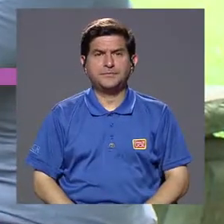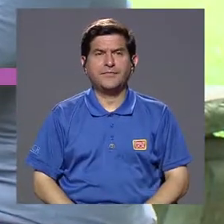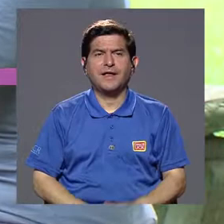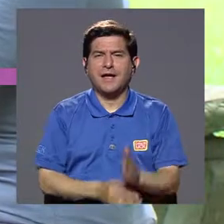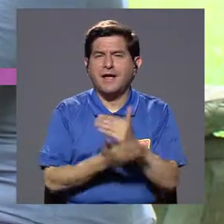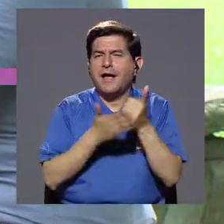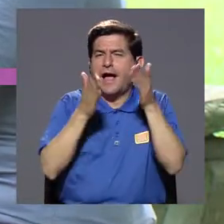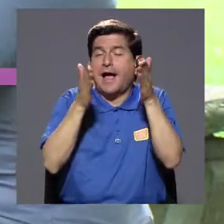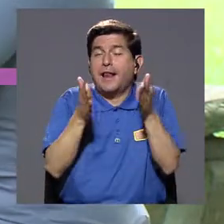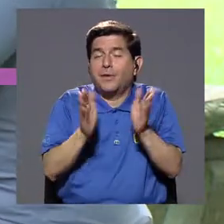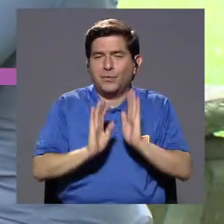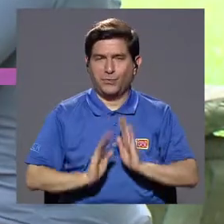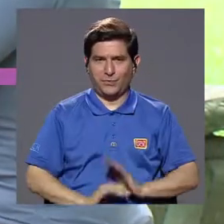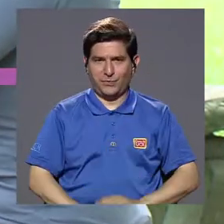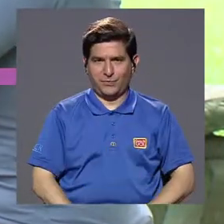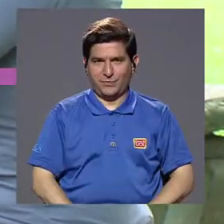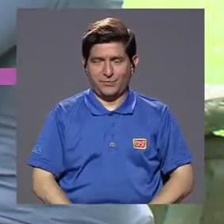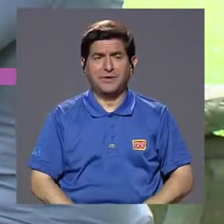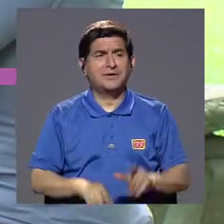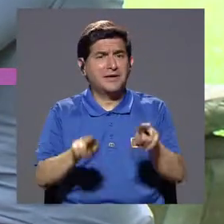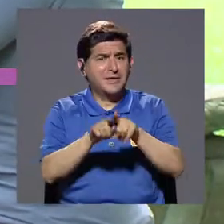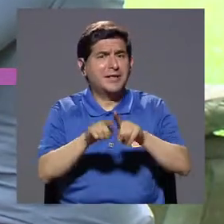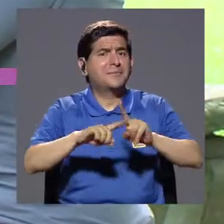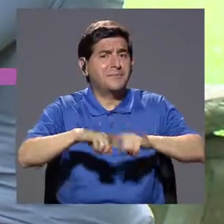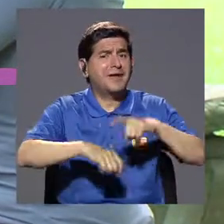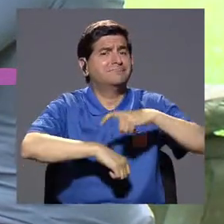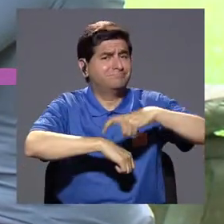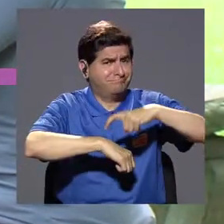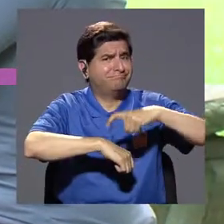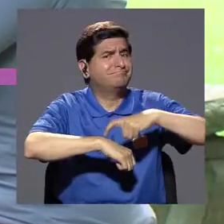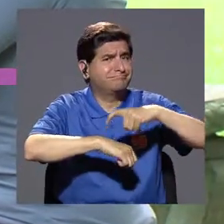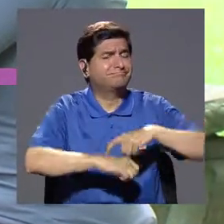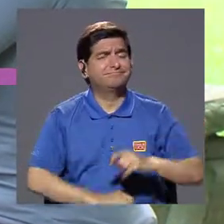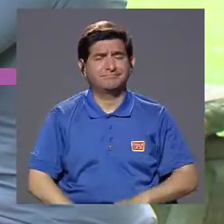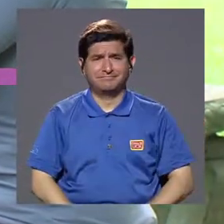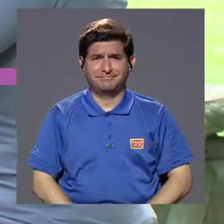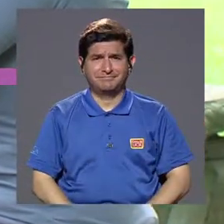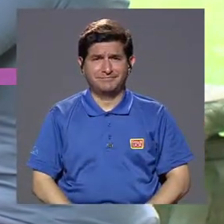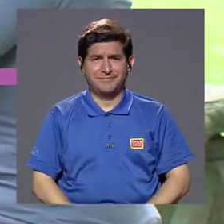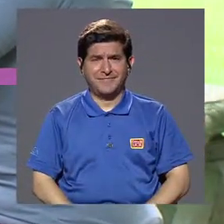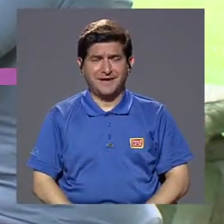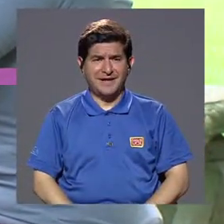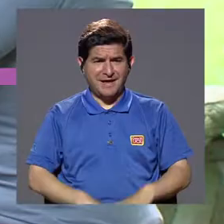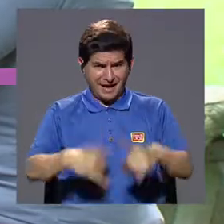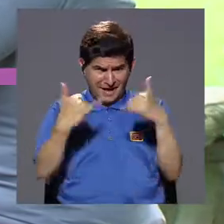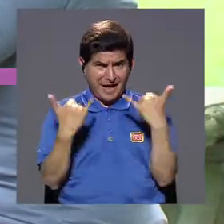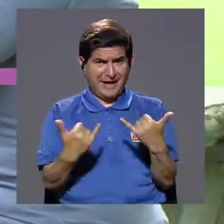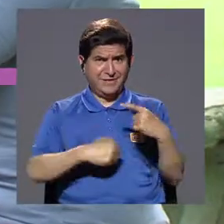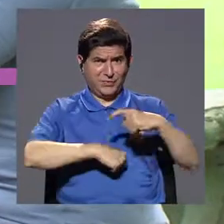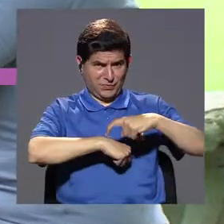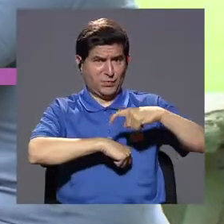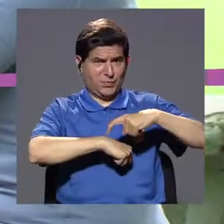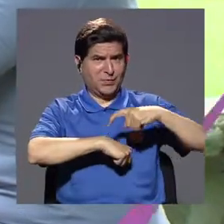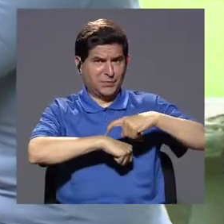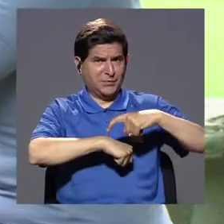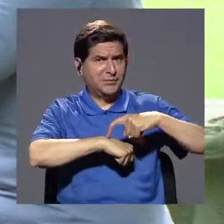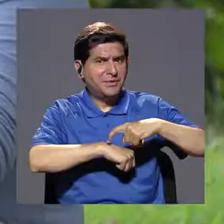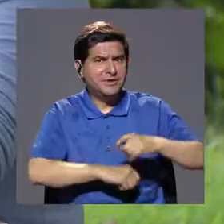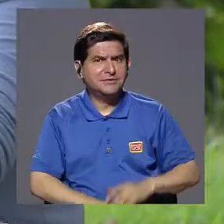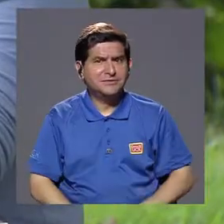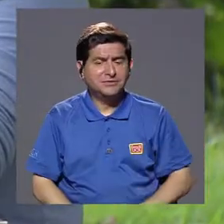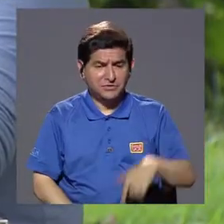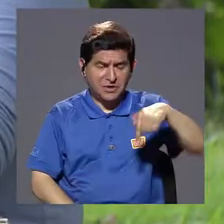algunos bueno algunos y también por épocas yo creo que nuestra época actual en esta